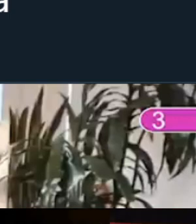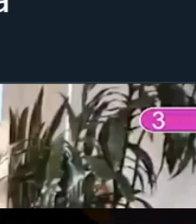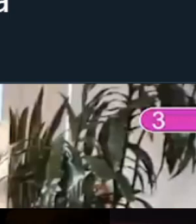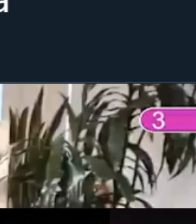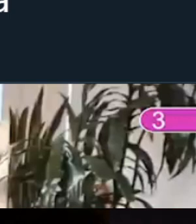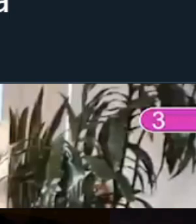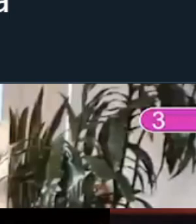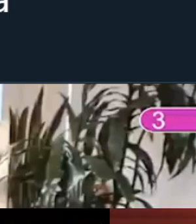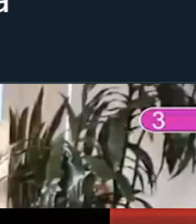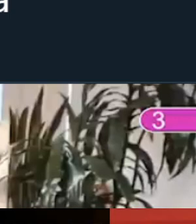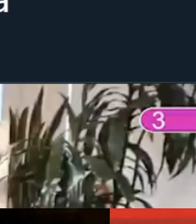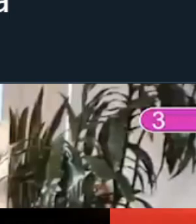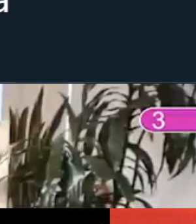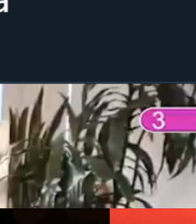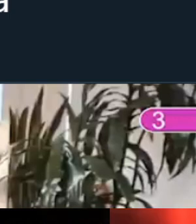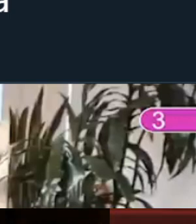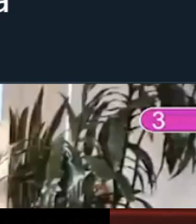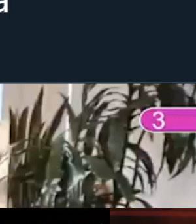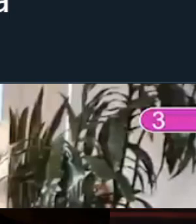su tonta excusa de este señor.